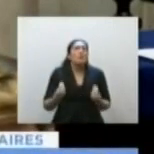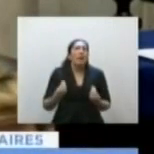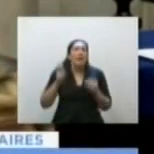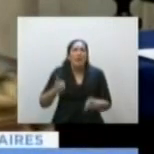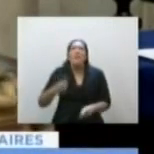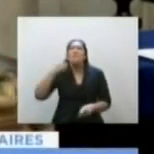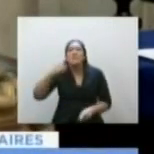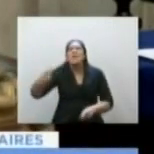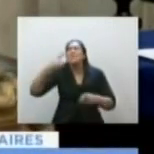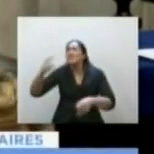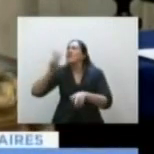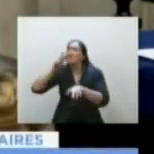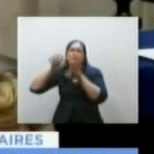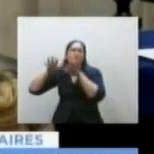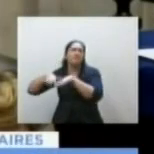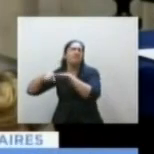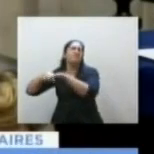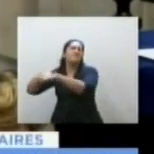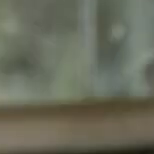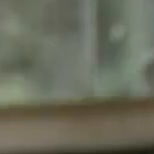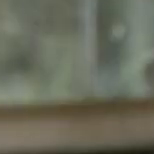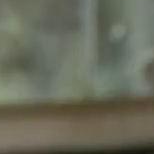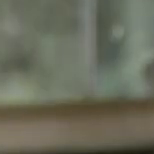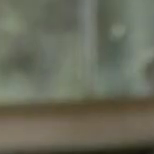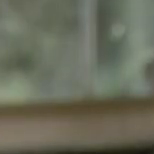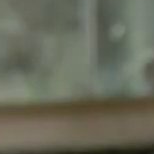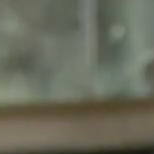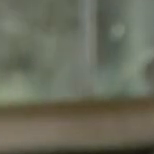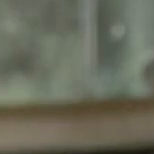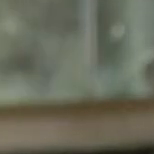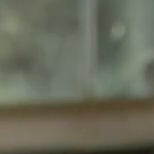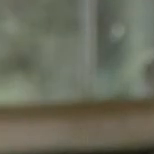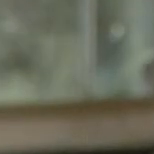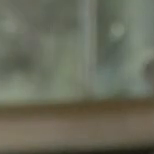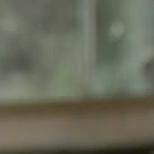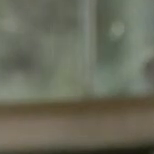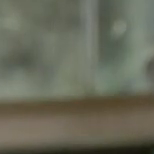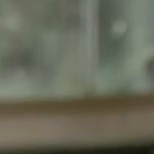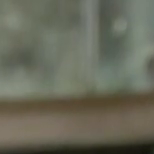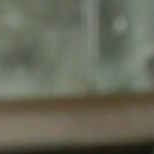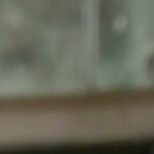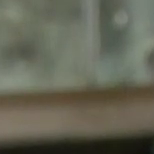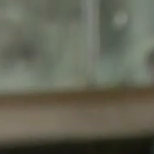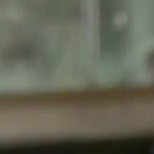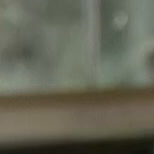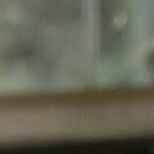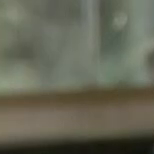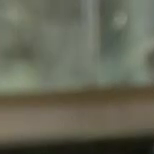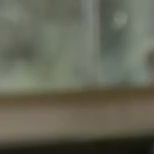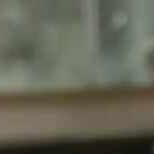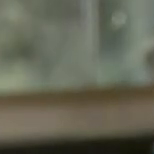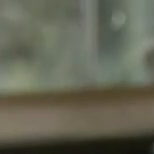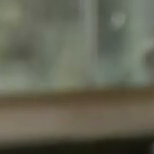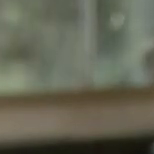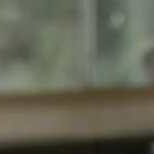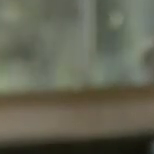es escuchar. Ayer te das cuenta cuántos no habían escuchado, porque desde Bullrich hasta otros hablaban del aborto quirúrgico. Y claro, ya